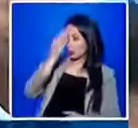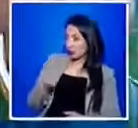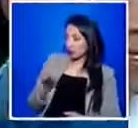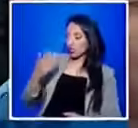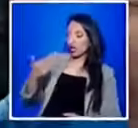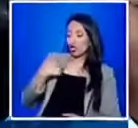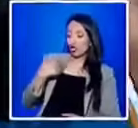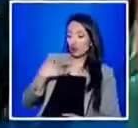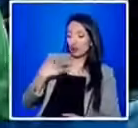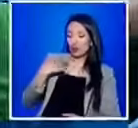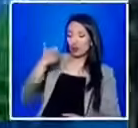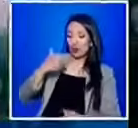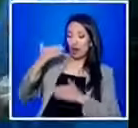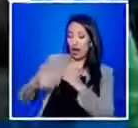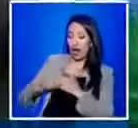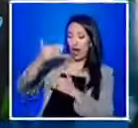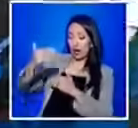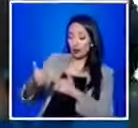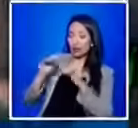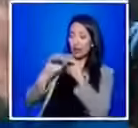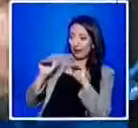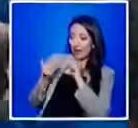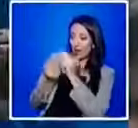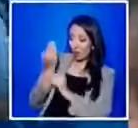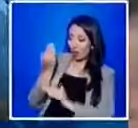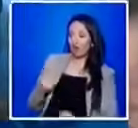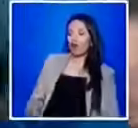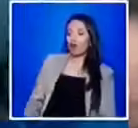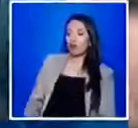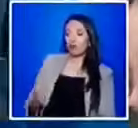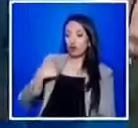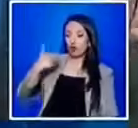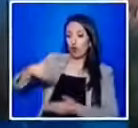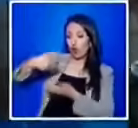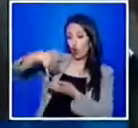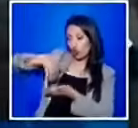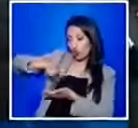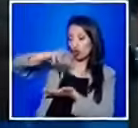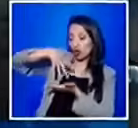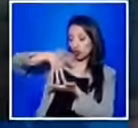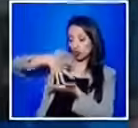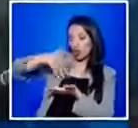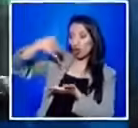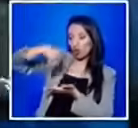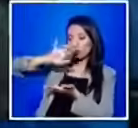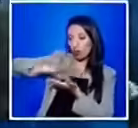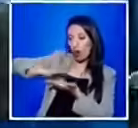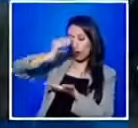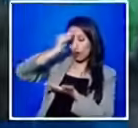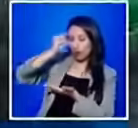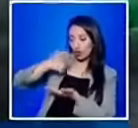muy bien por haber avanzado a un nuevo nivel para seguir estudiando y seguir aprendiendo